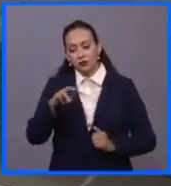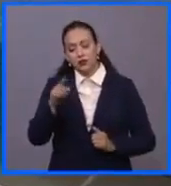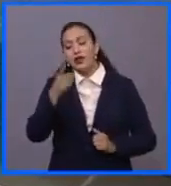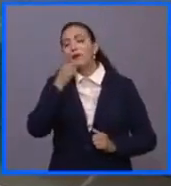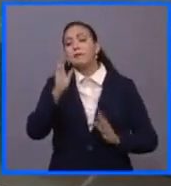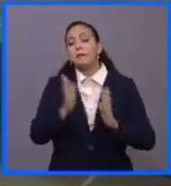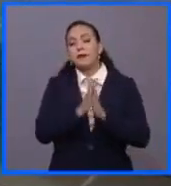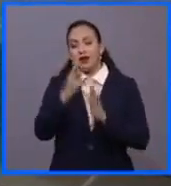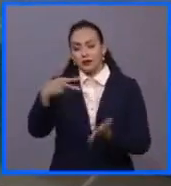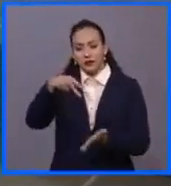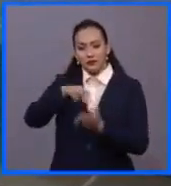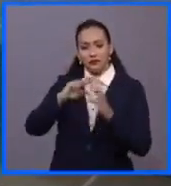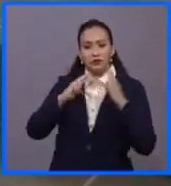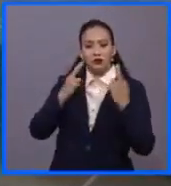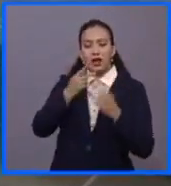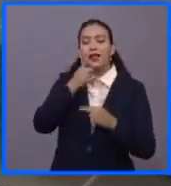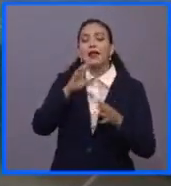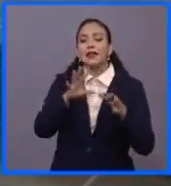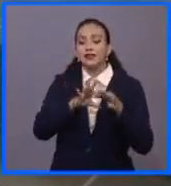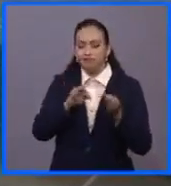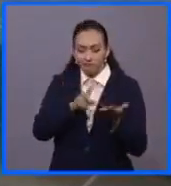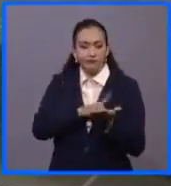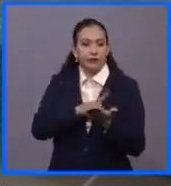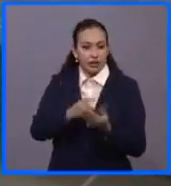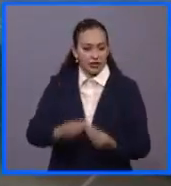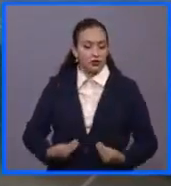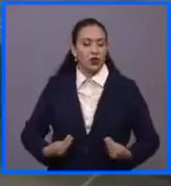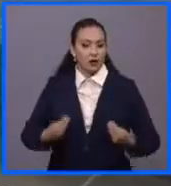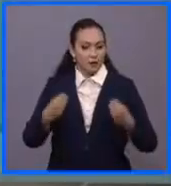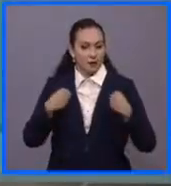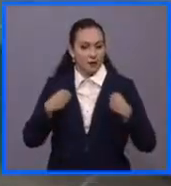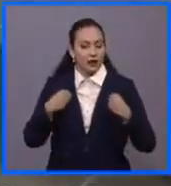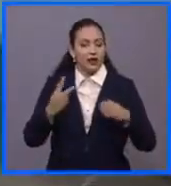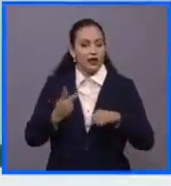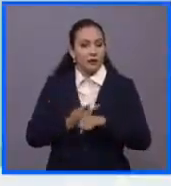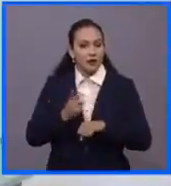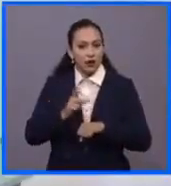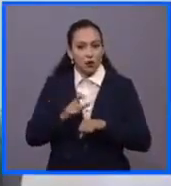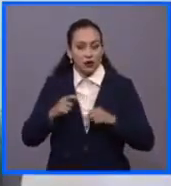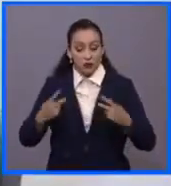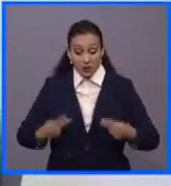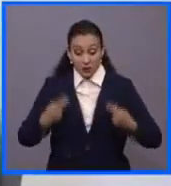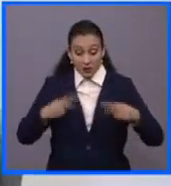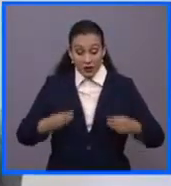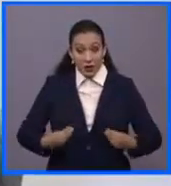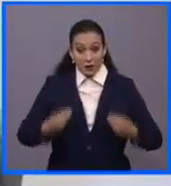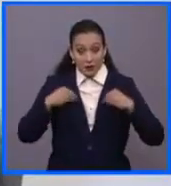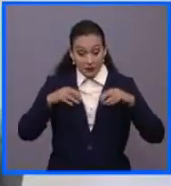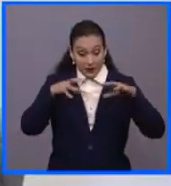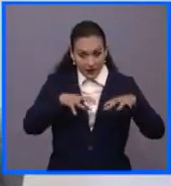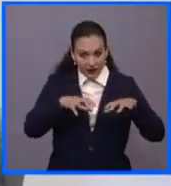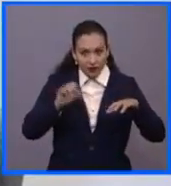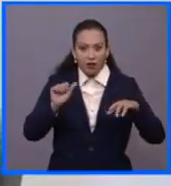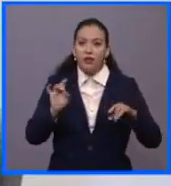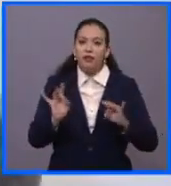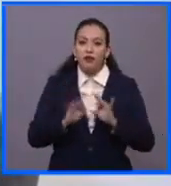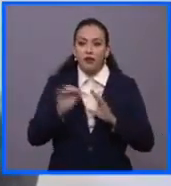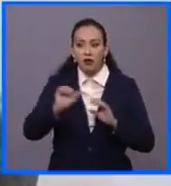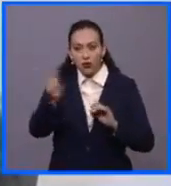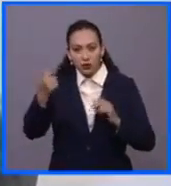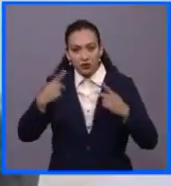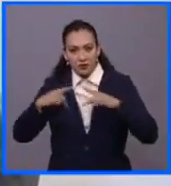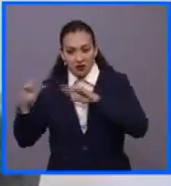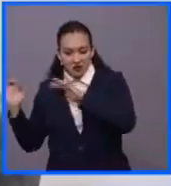al participar en un foro sobre derecho a la vivienda y gentrificación. Por un sentido también de